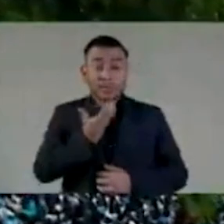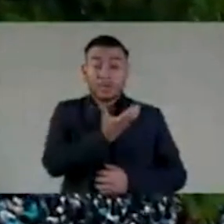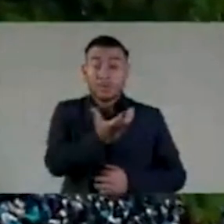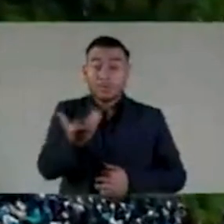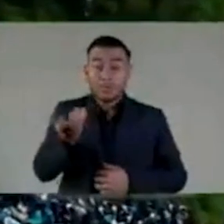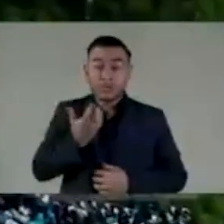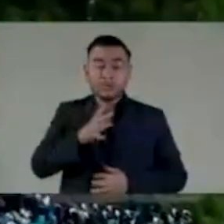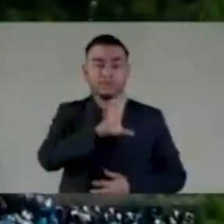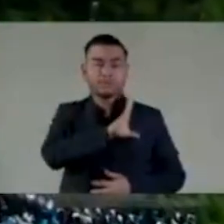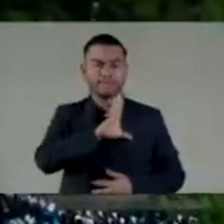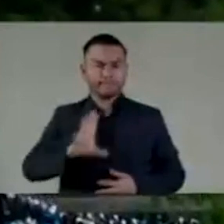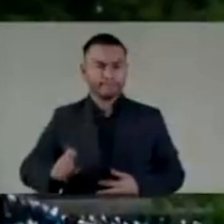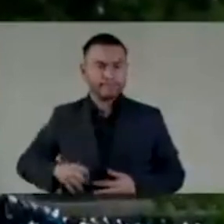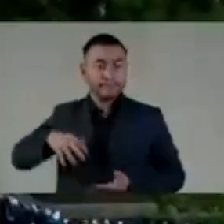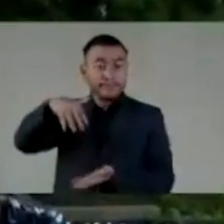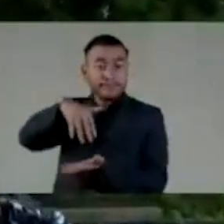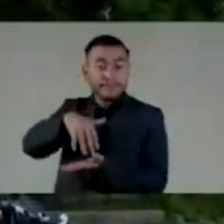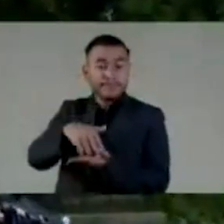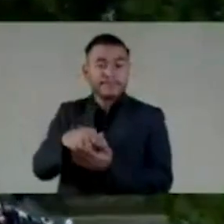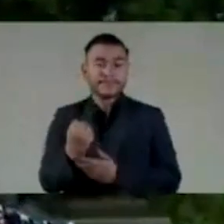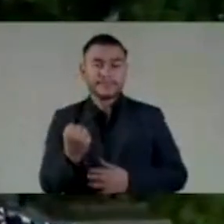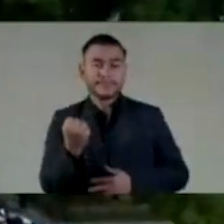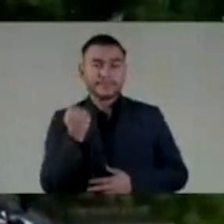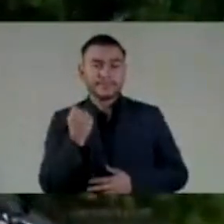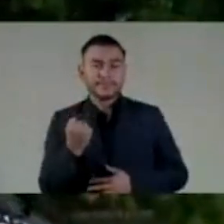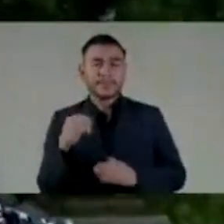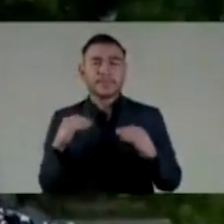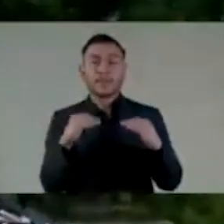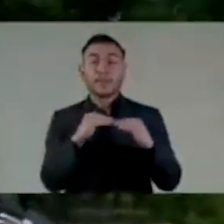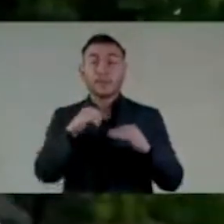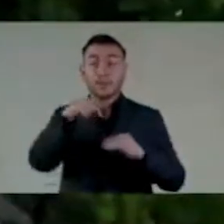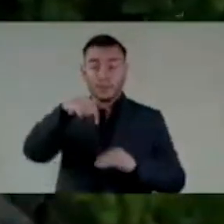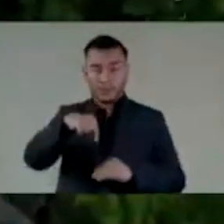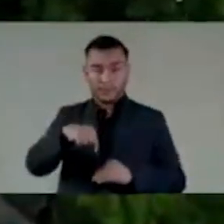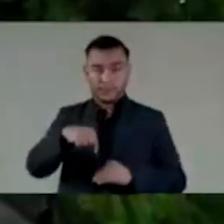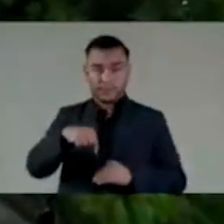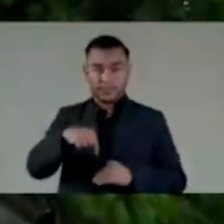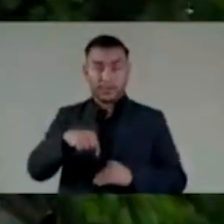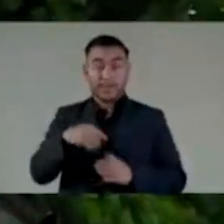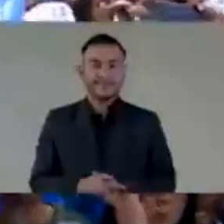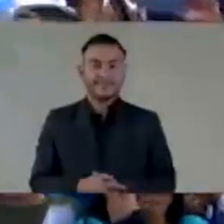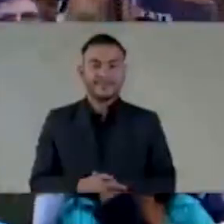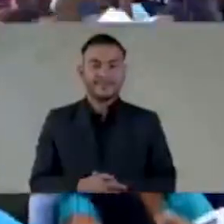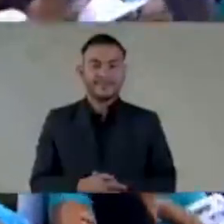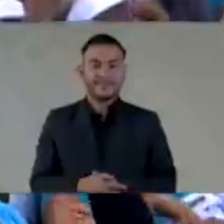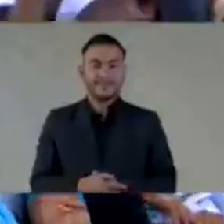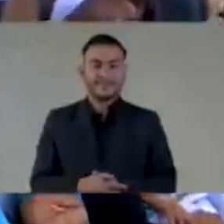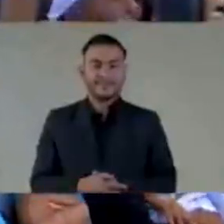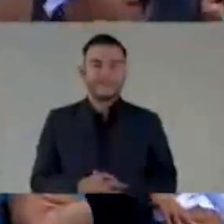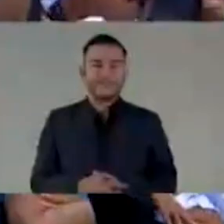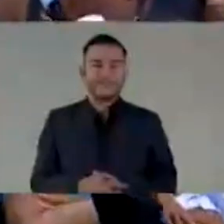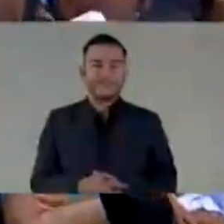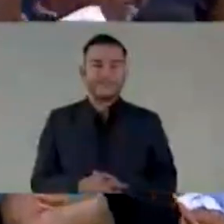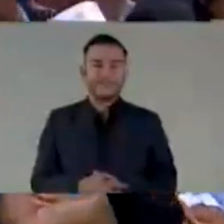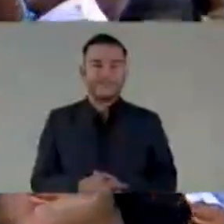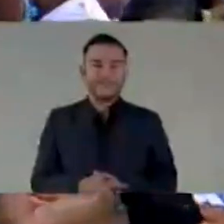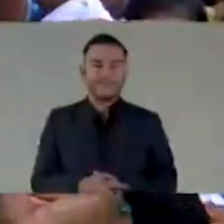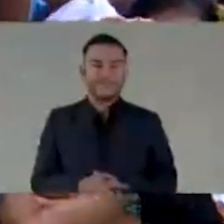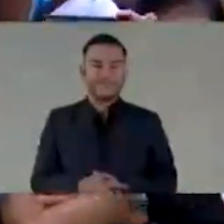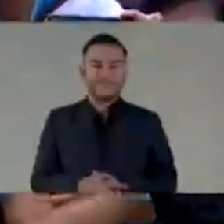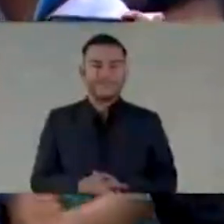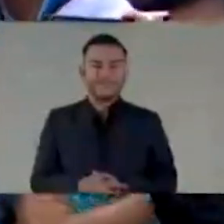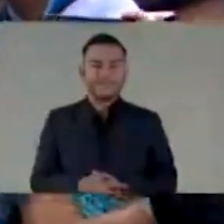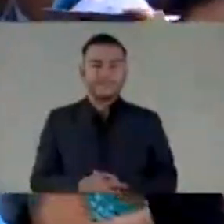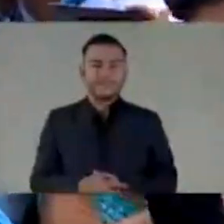este sábado 1 de junio del 2019 se llevó a cabo la ceremonia de toma de posesión del nuevo presidente de la república del salvador najib